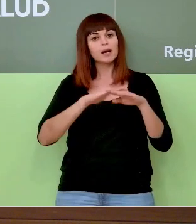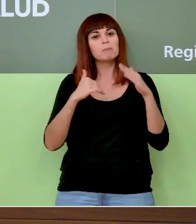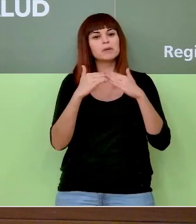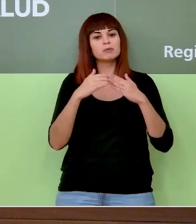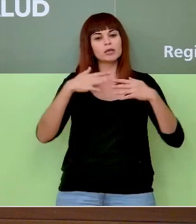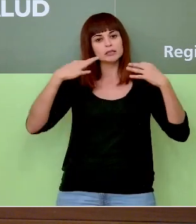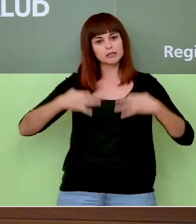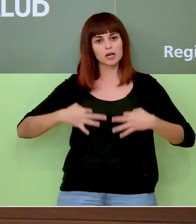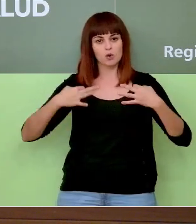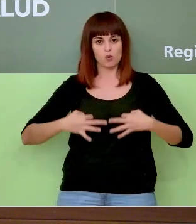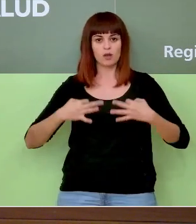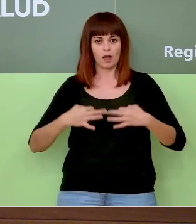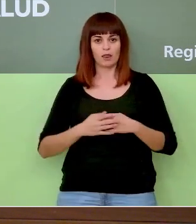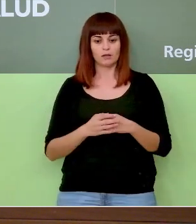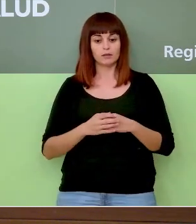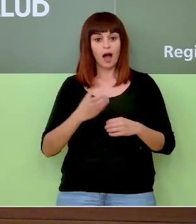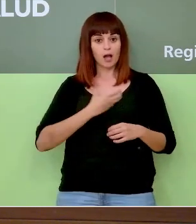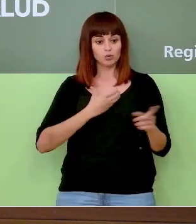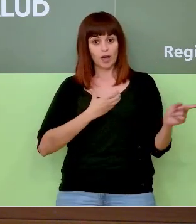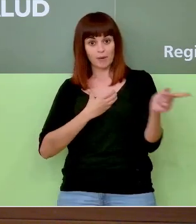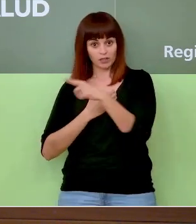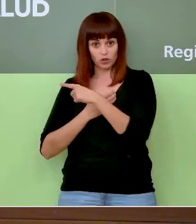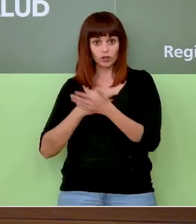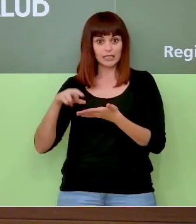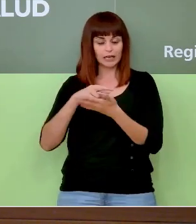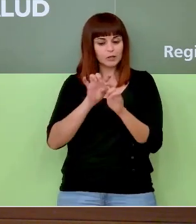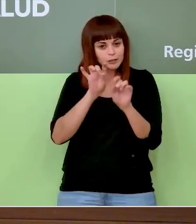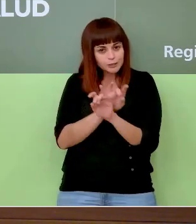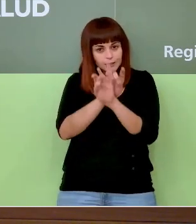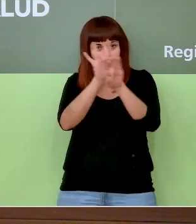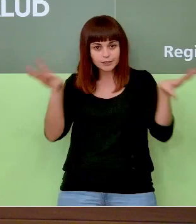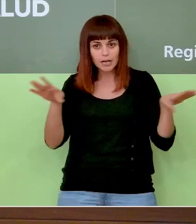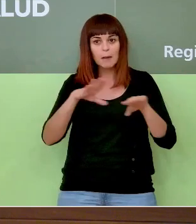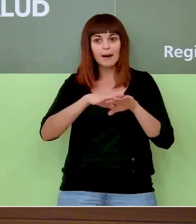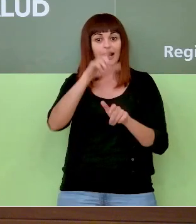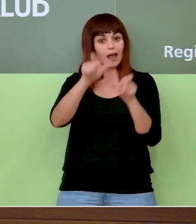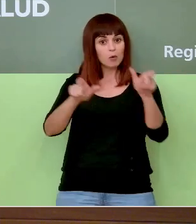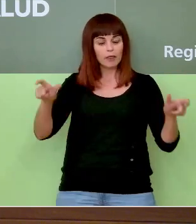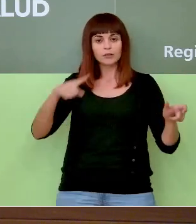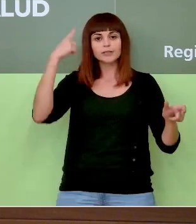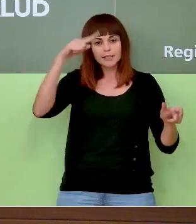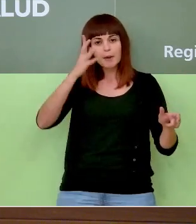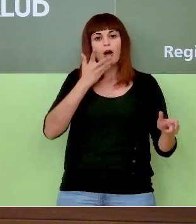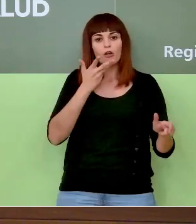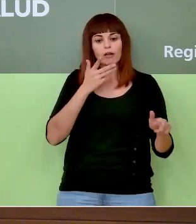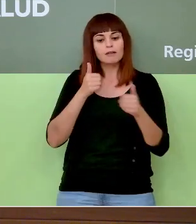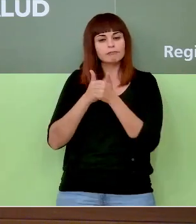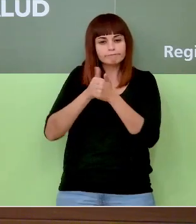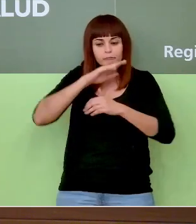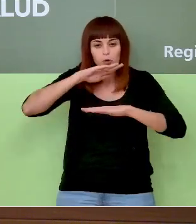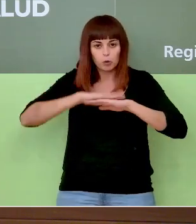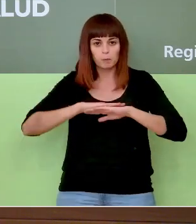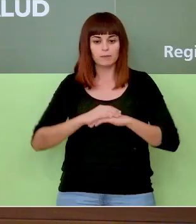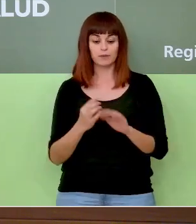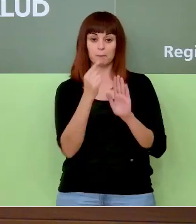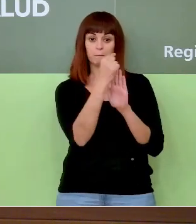seguridad, remitiéndose a todos los ayuntamientos de la región para conocimiento de la población en general y seguimiento de su cumplimiento. Todas las